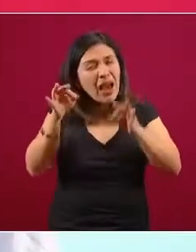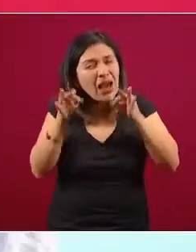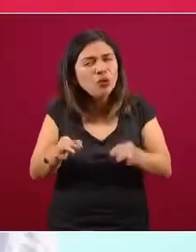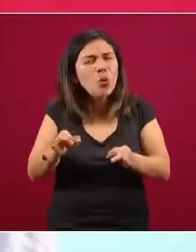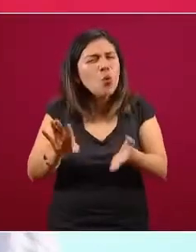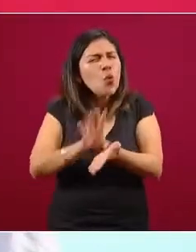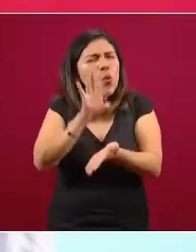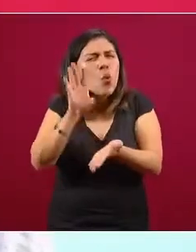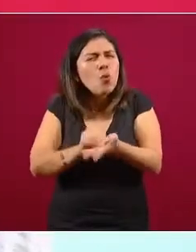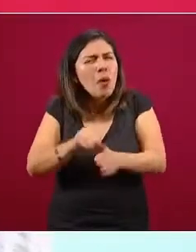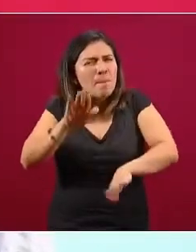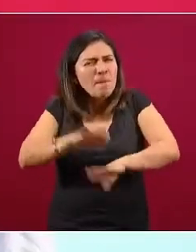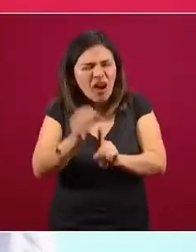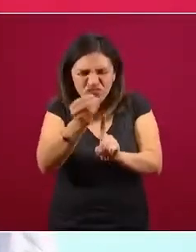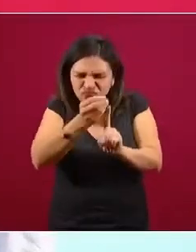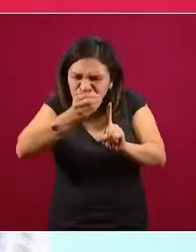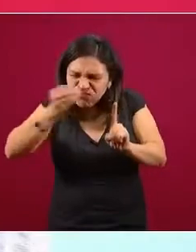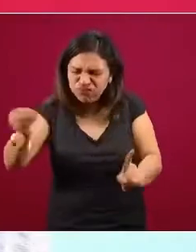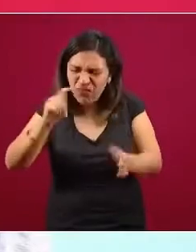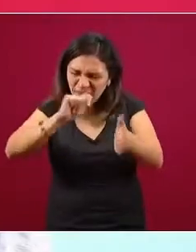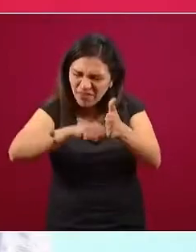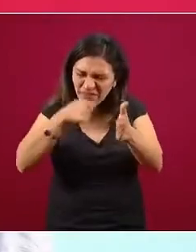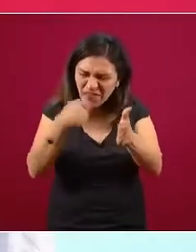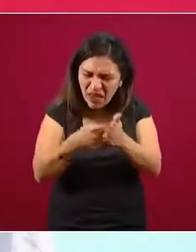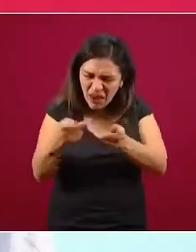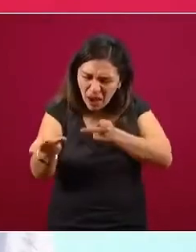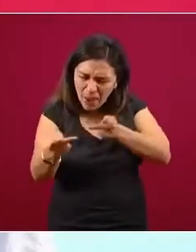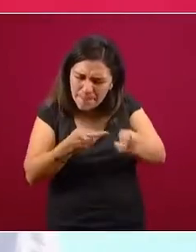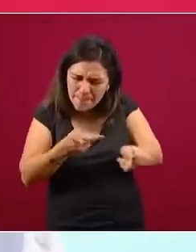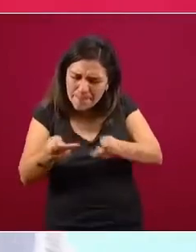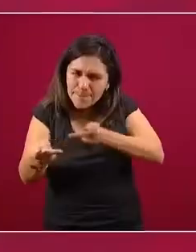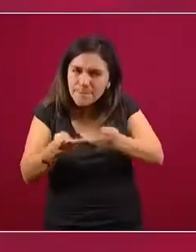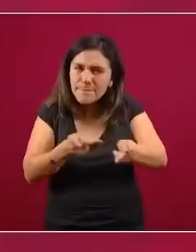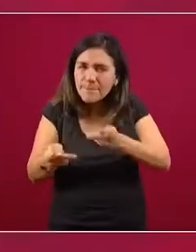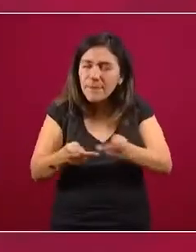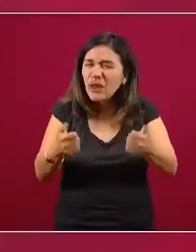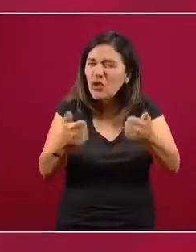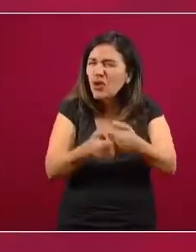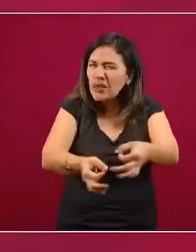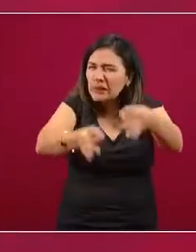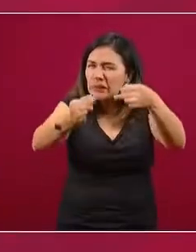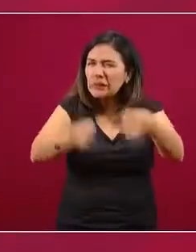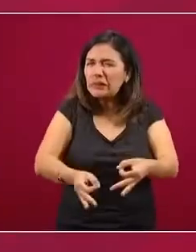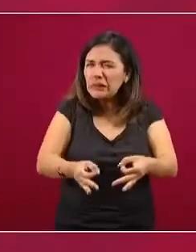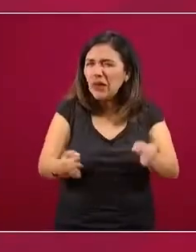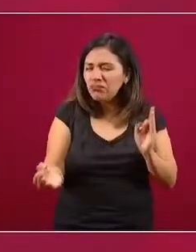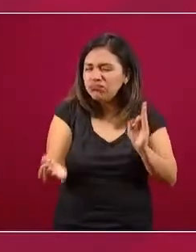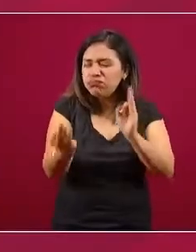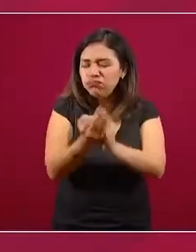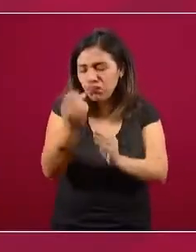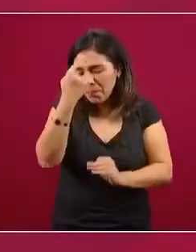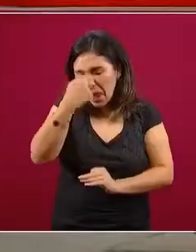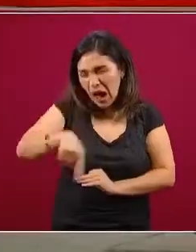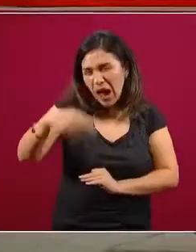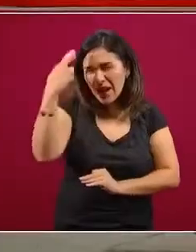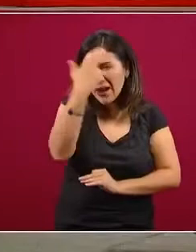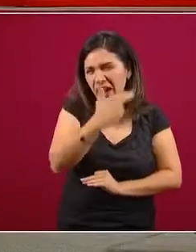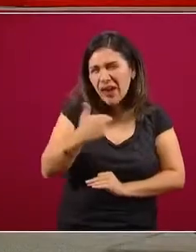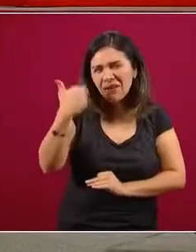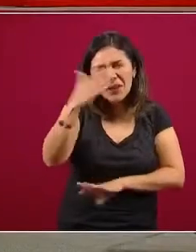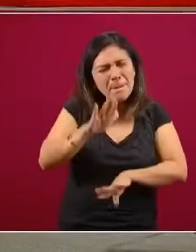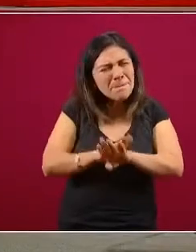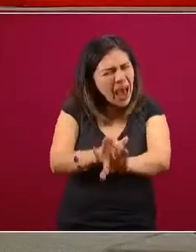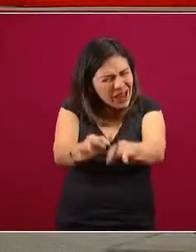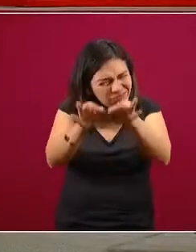absoluto rigor técnico, metodológico y en estricto apego a revisar con